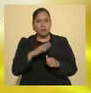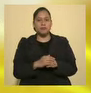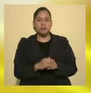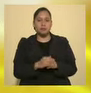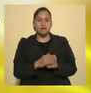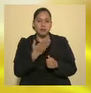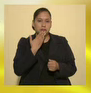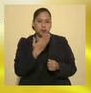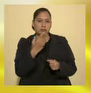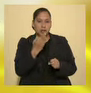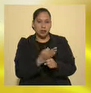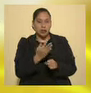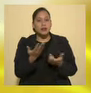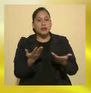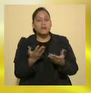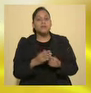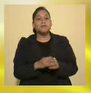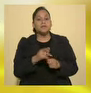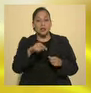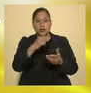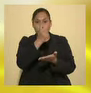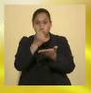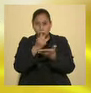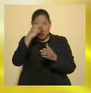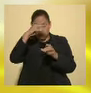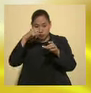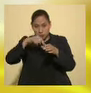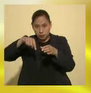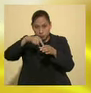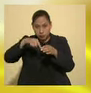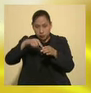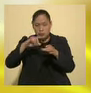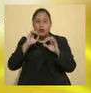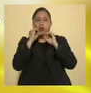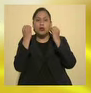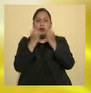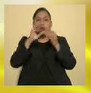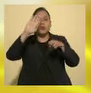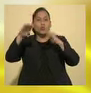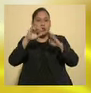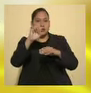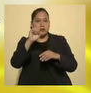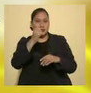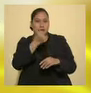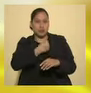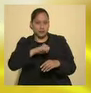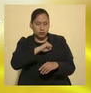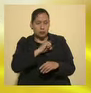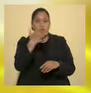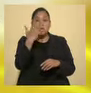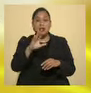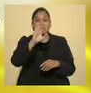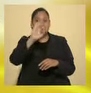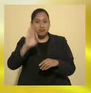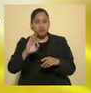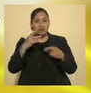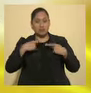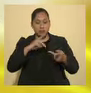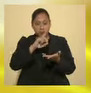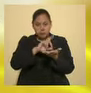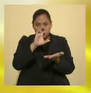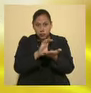el cual estamos actualmente, ¿no? En la Ciudad de México, bueno, la Organización Mundial de la Salud dice que el 10% de las personas con